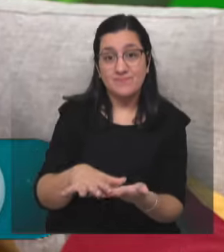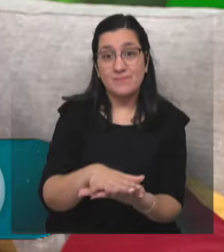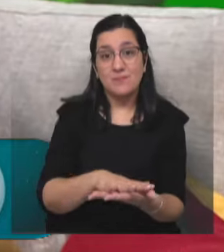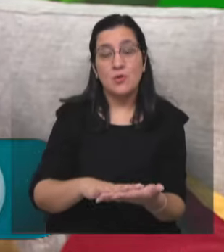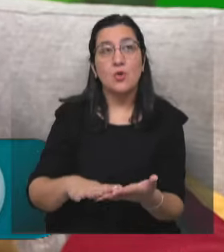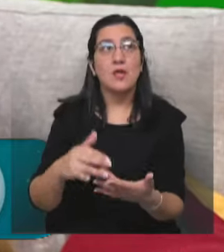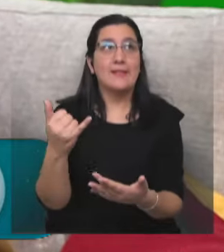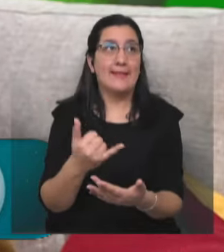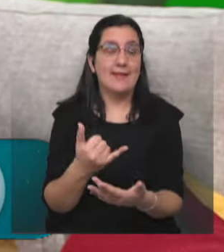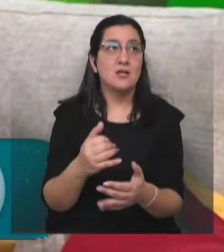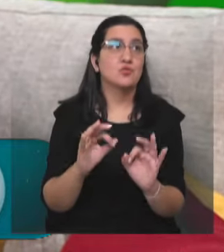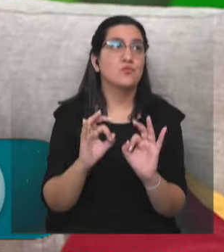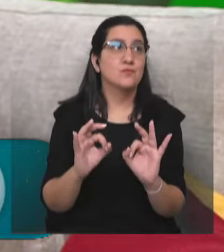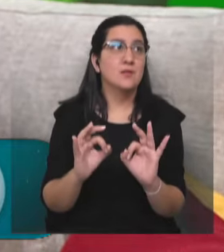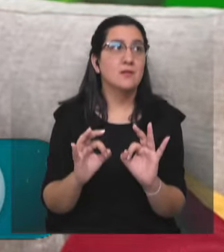nivel